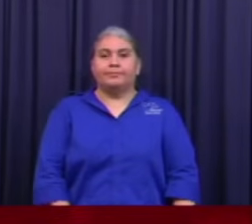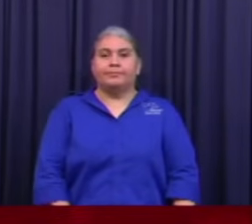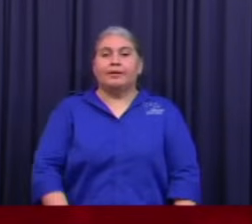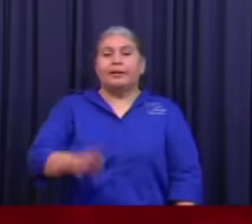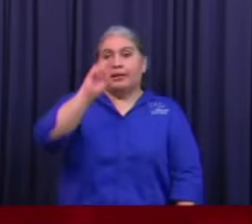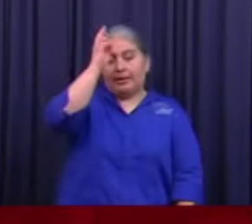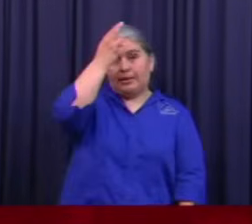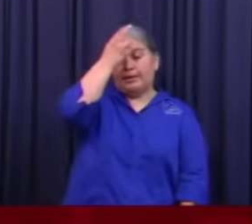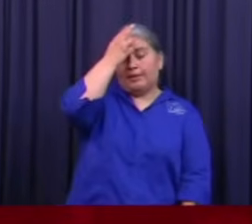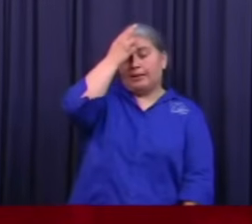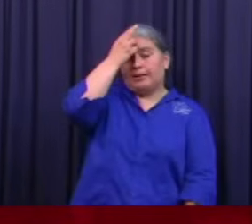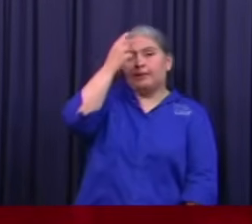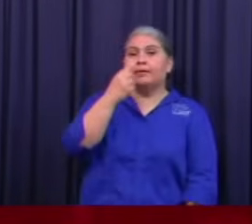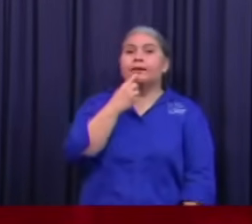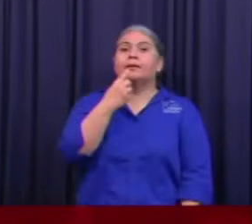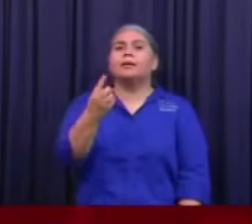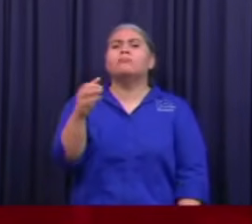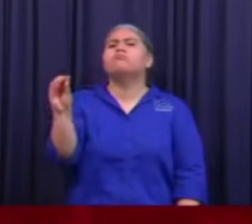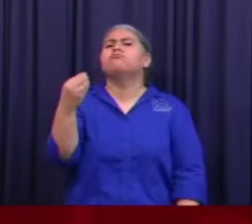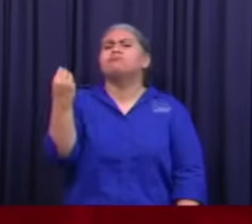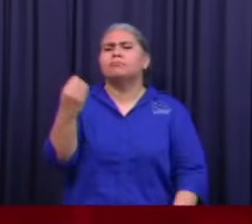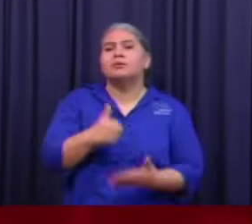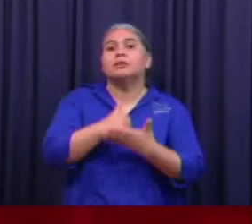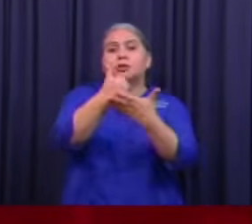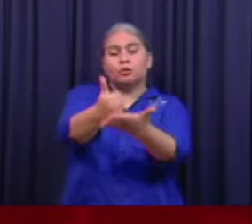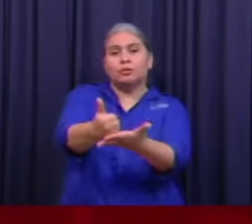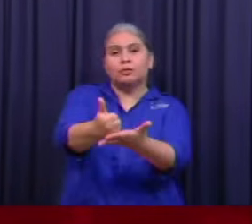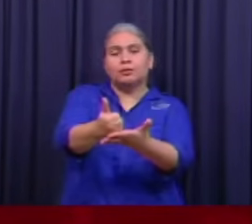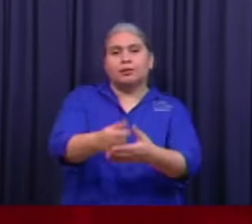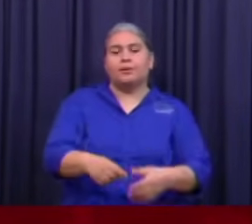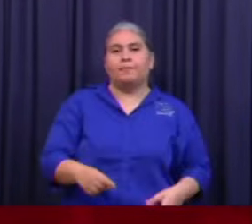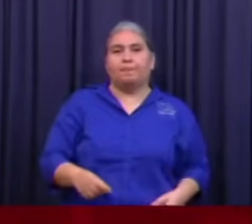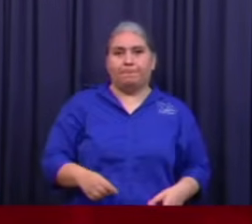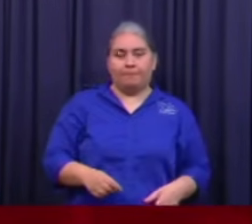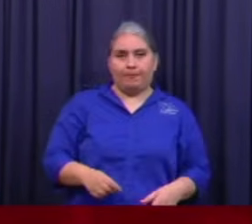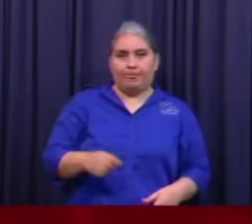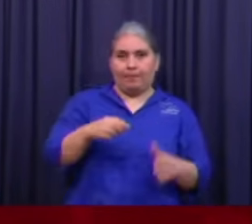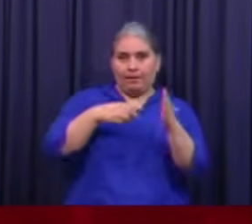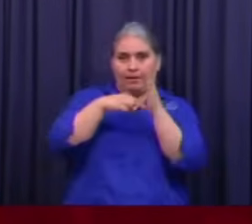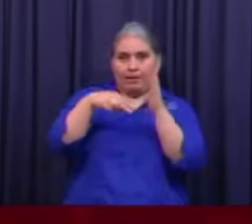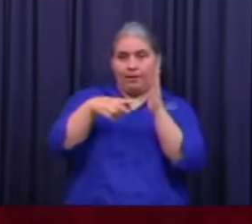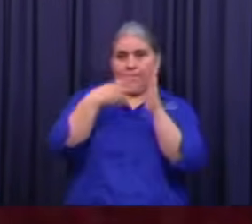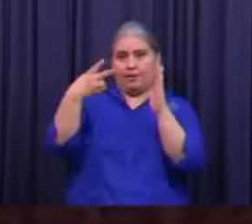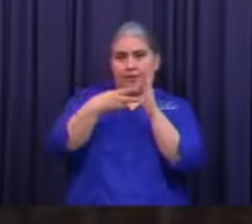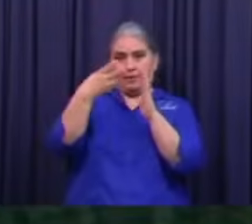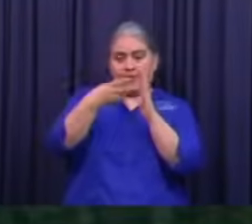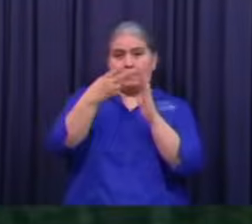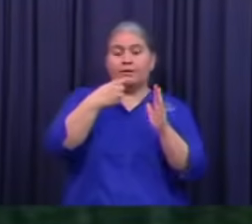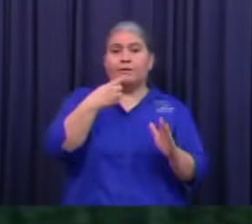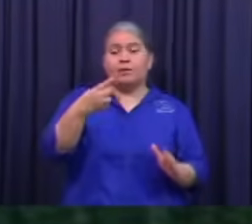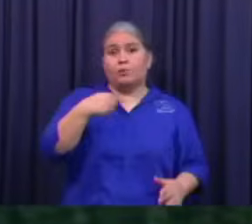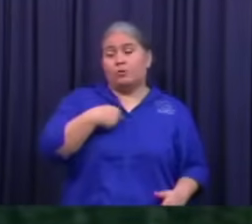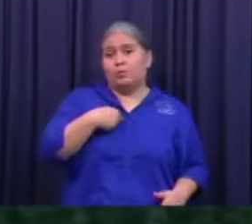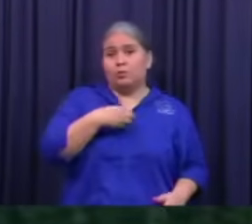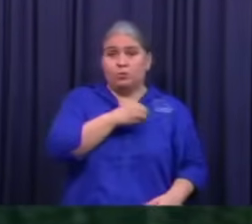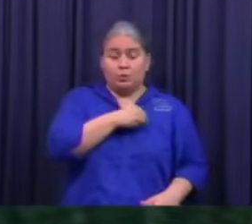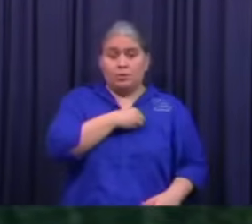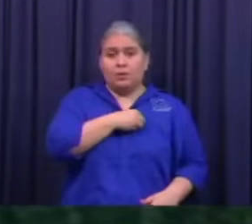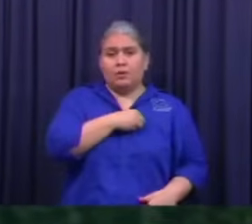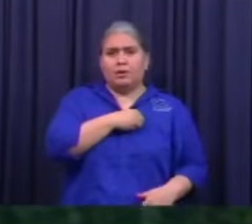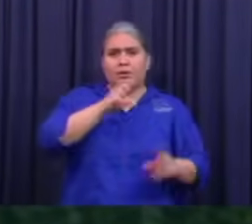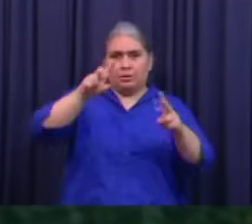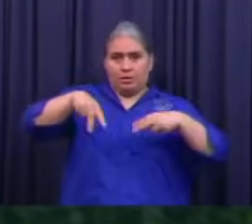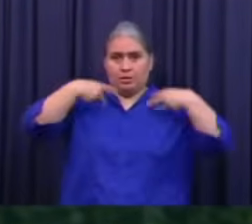ti qué quieres que haga por ti Señor yo necesito restaurar la ciudad de mis